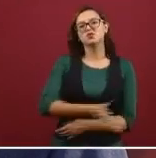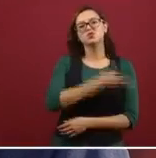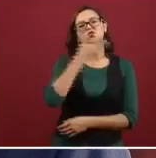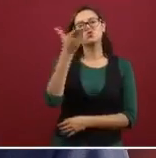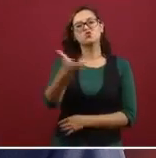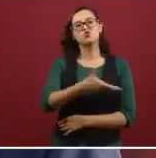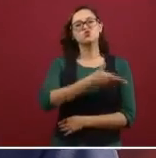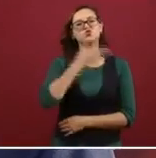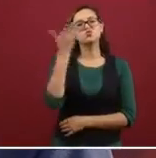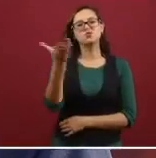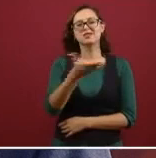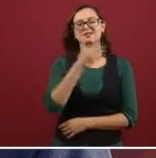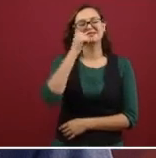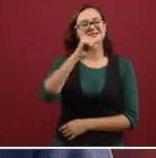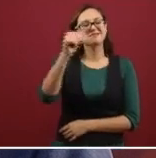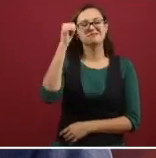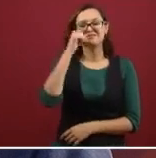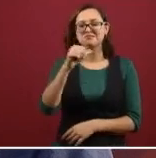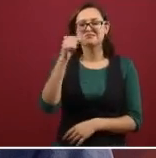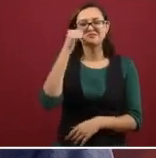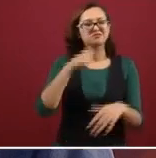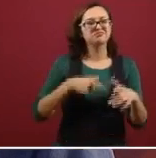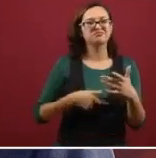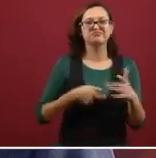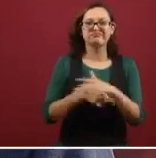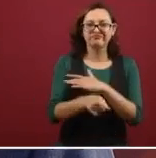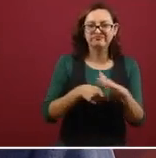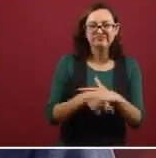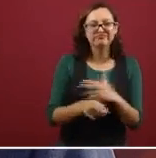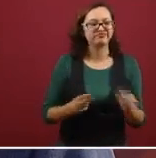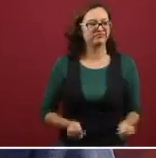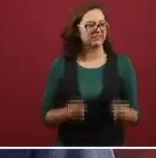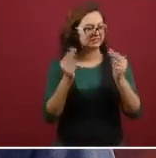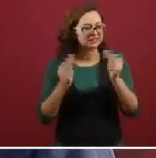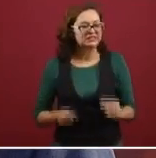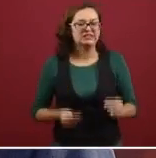a las prebendas, al lucro.